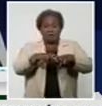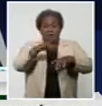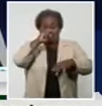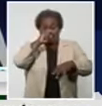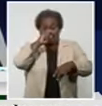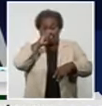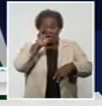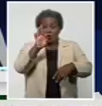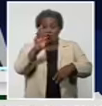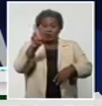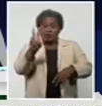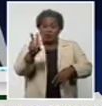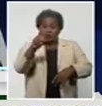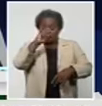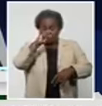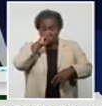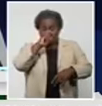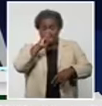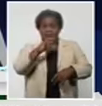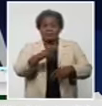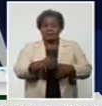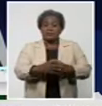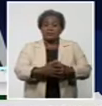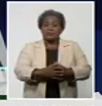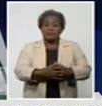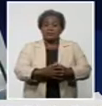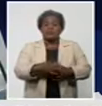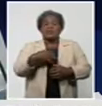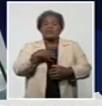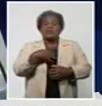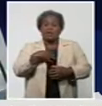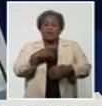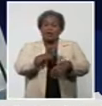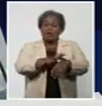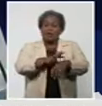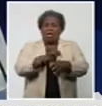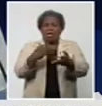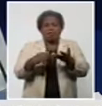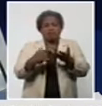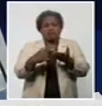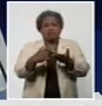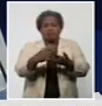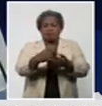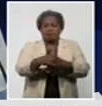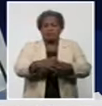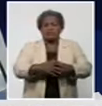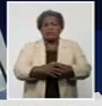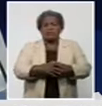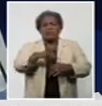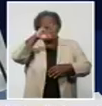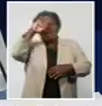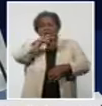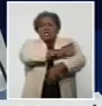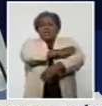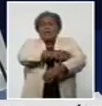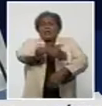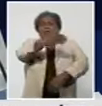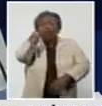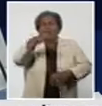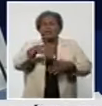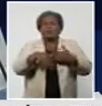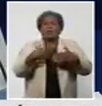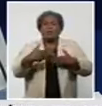edad, que padecía un grupo de enfermedades, hipertenso, fibrilación auricular